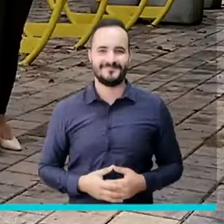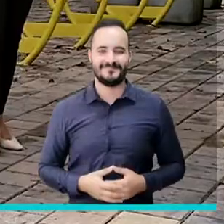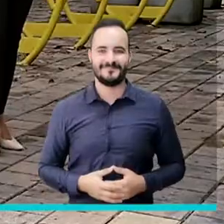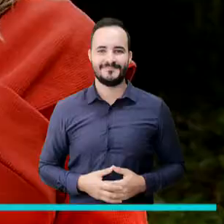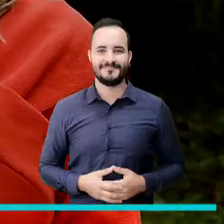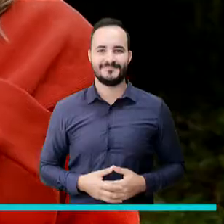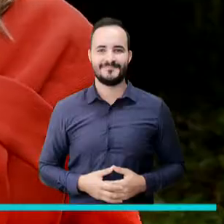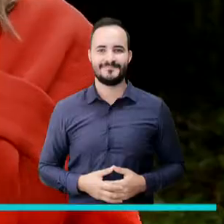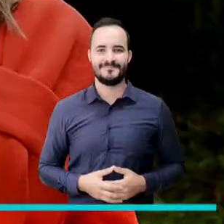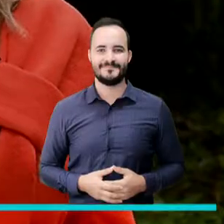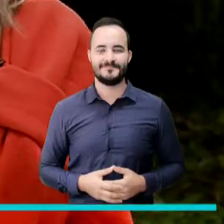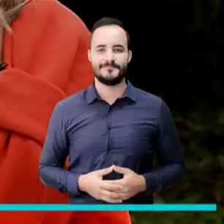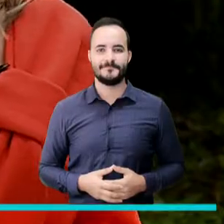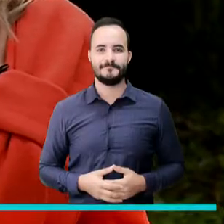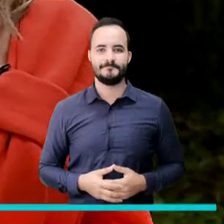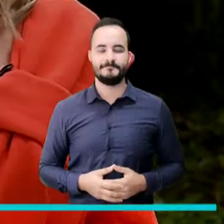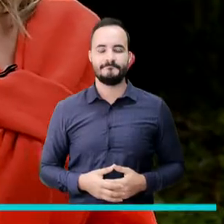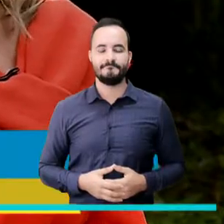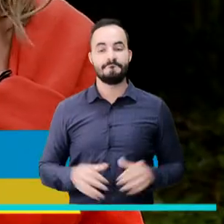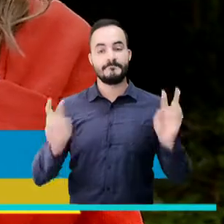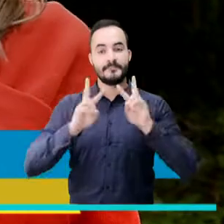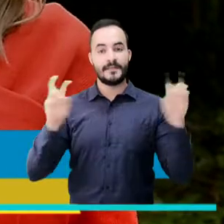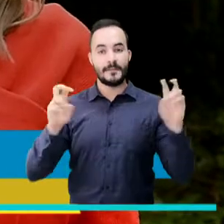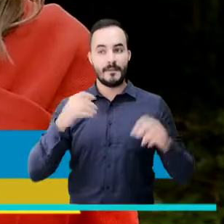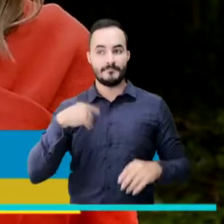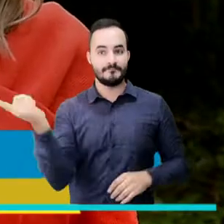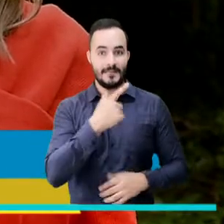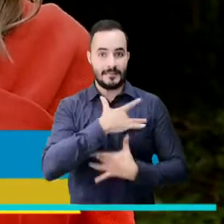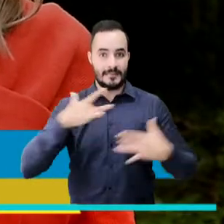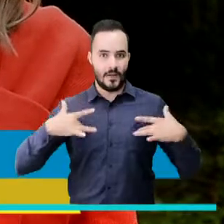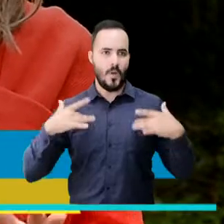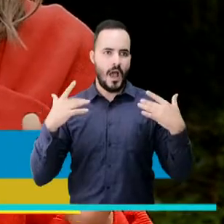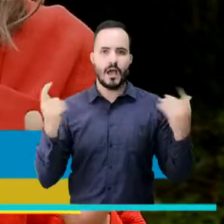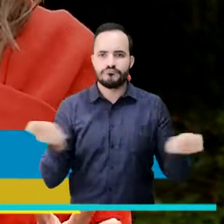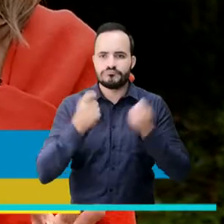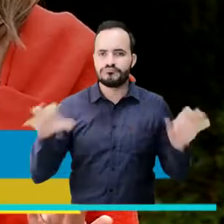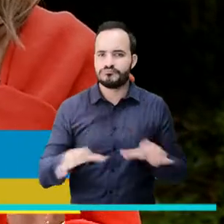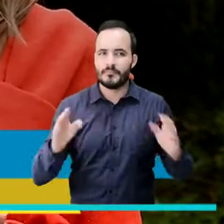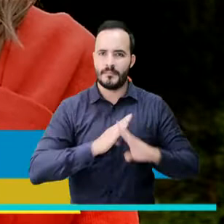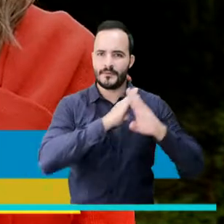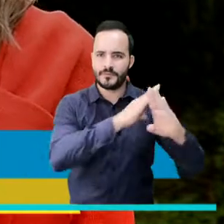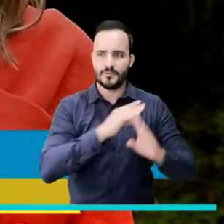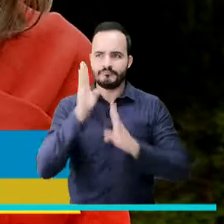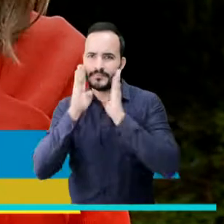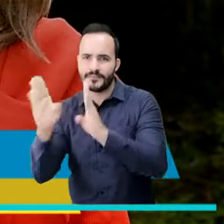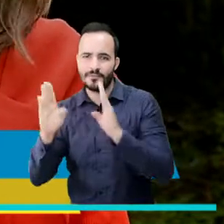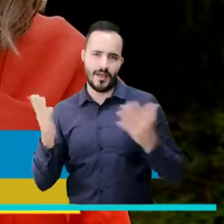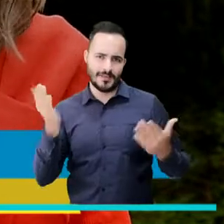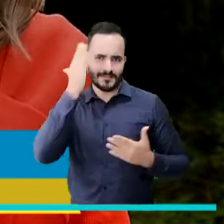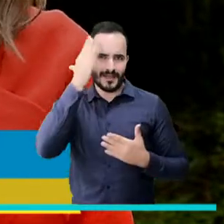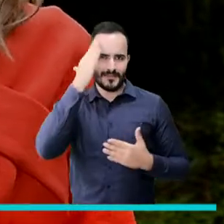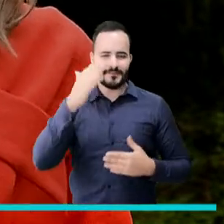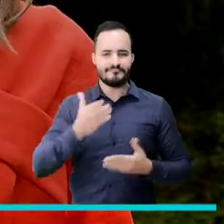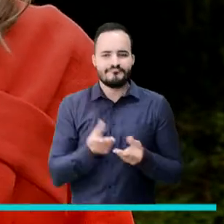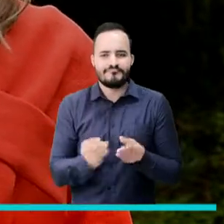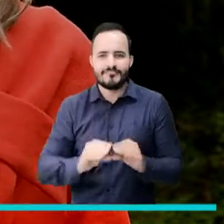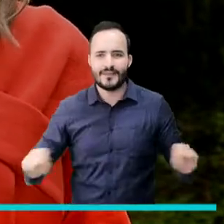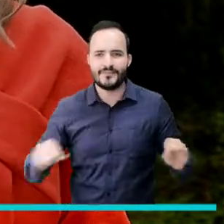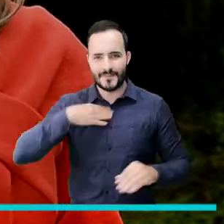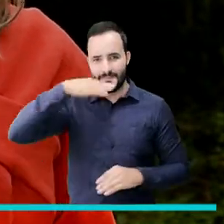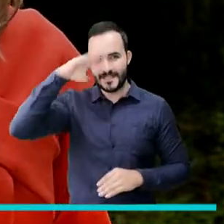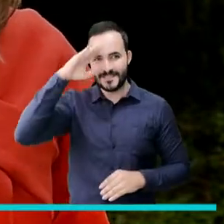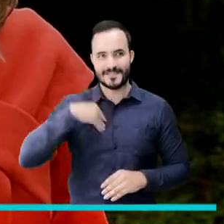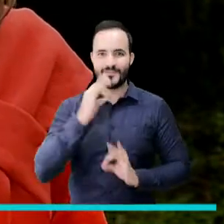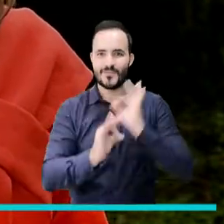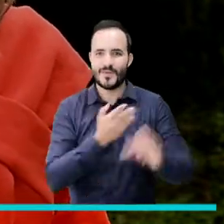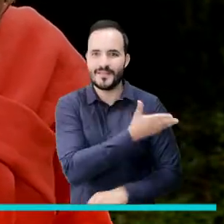futuro. La prevención y la atención integral en salud son pilares del programa Medellín Me Cuida. Por eso ahora llega hasta